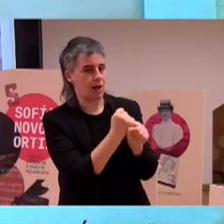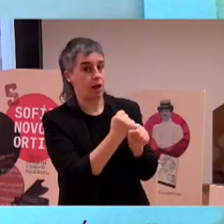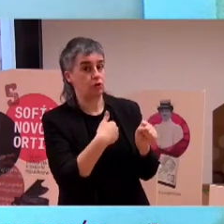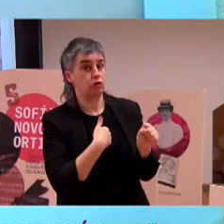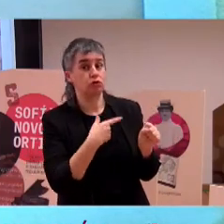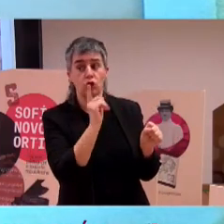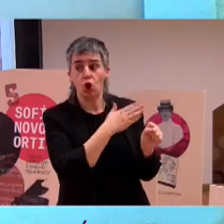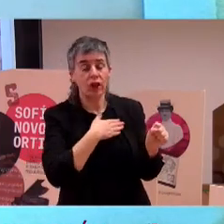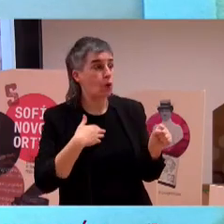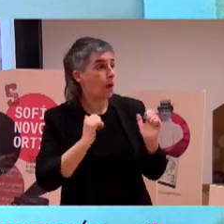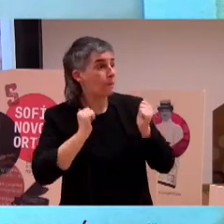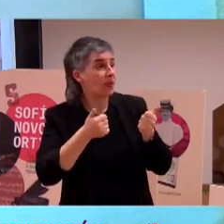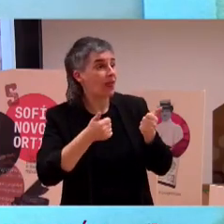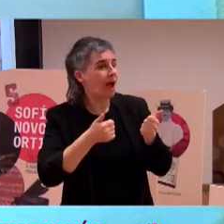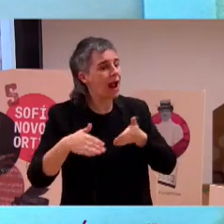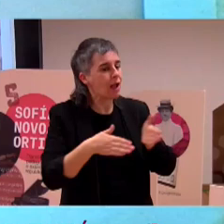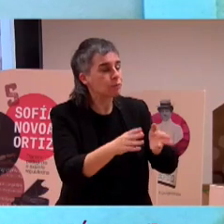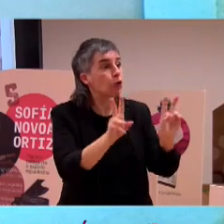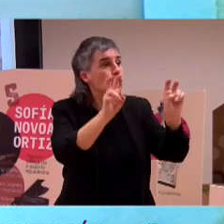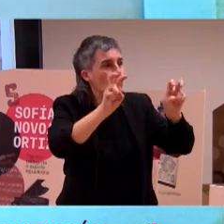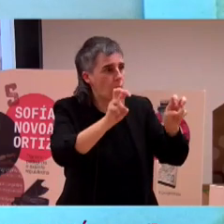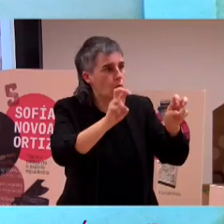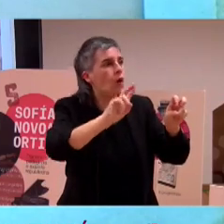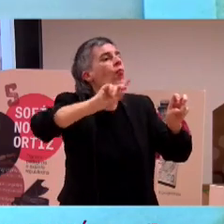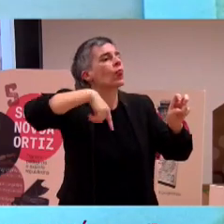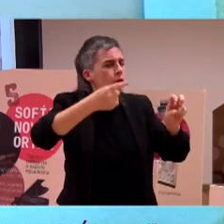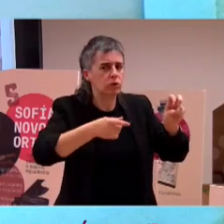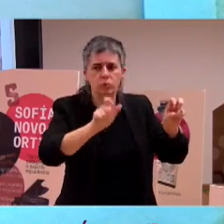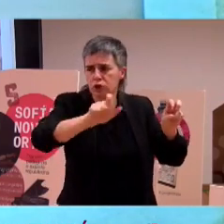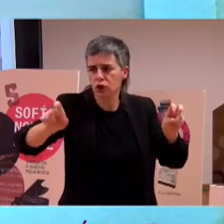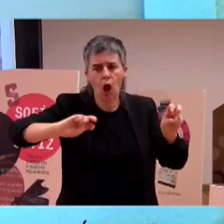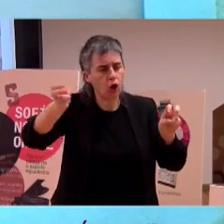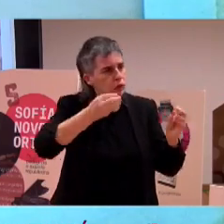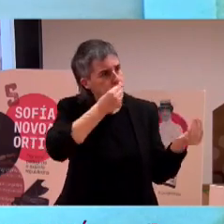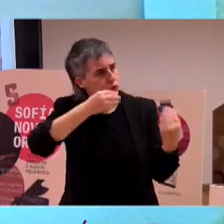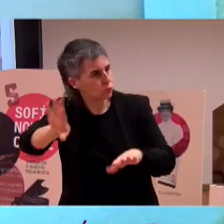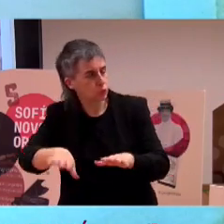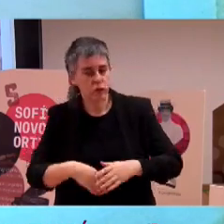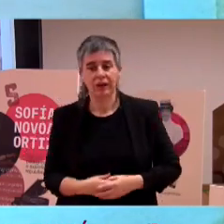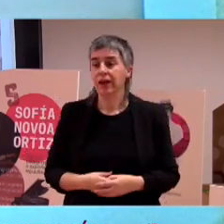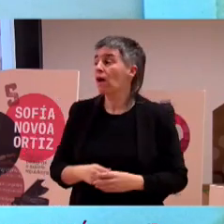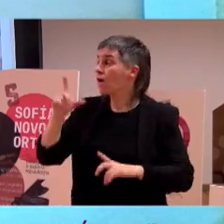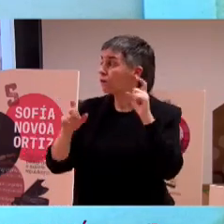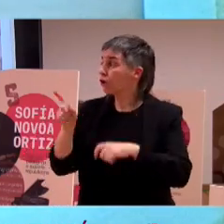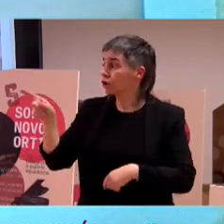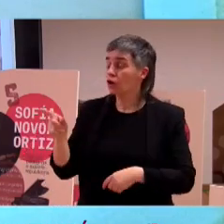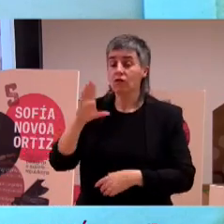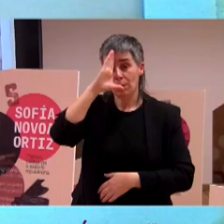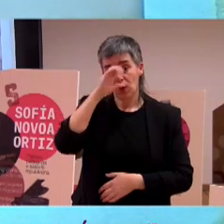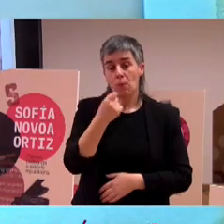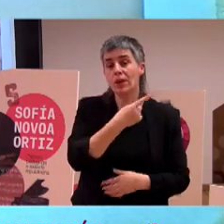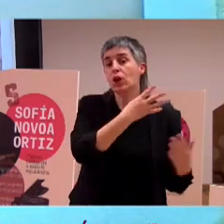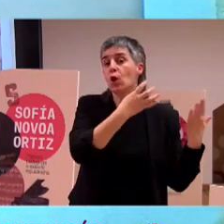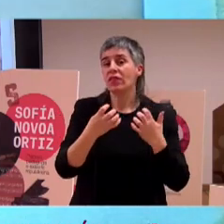con que alguien continuara luego el camino emprendido. Esta foto está tomada en febreiro de 1936, ahí no museo,